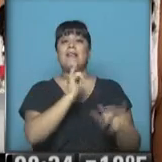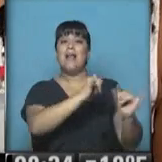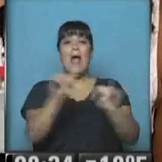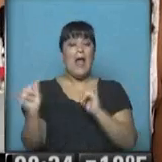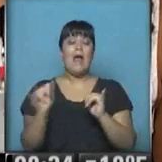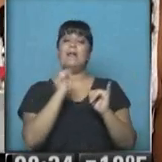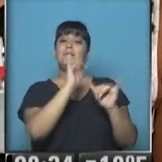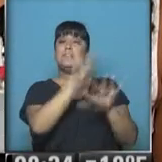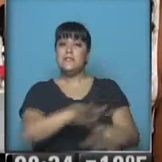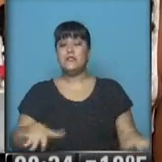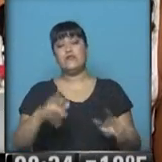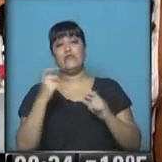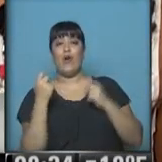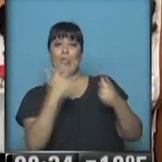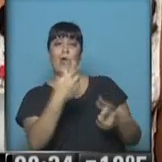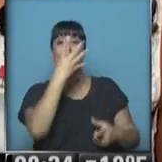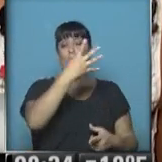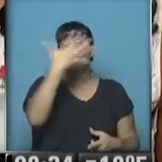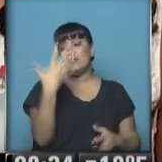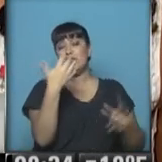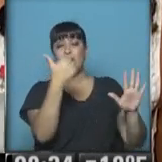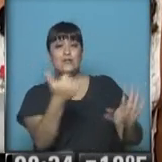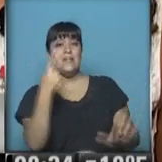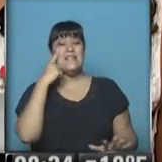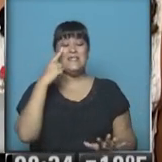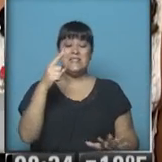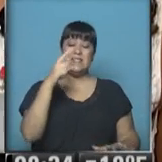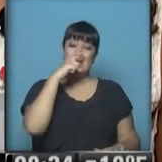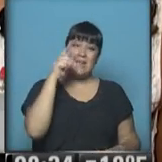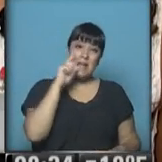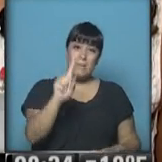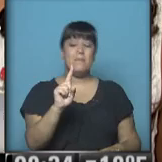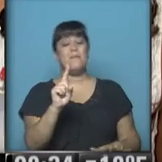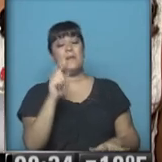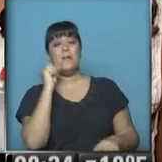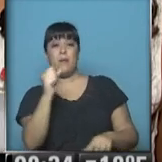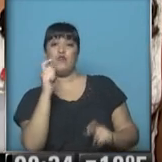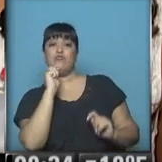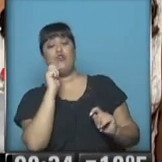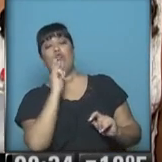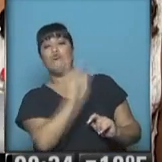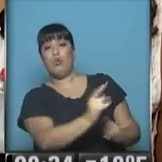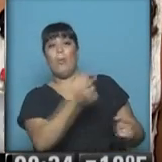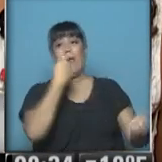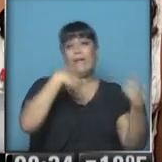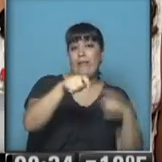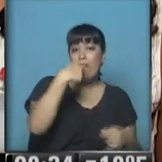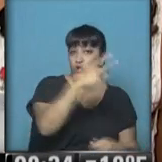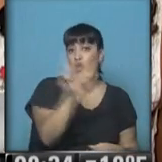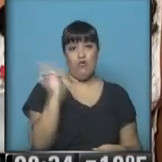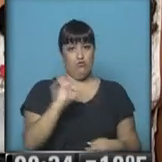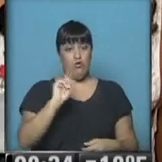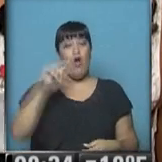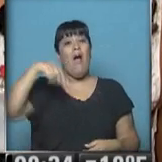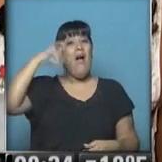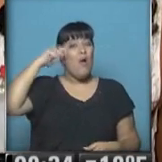caen que le ofrecen 4 5 6 7,000 pesos para que hagan esa tarea bueno la justicia entre rana a partir de hoy va